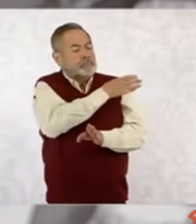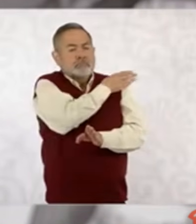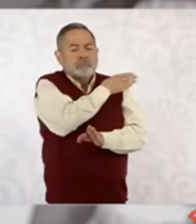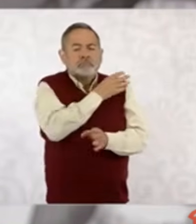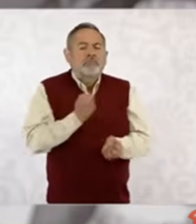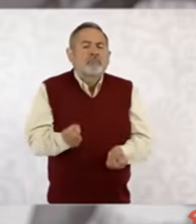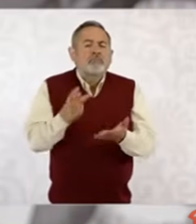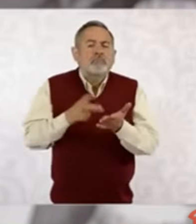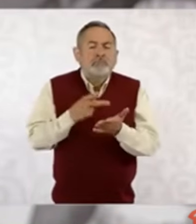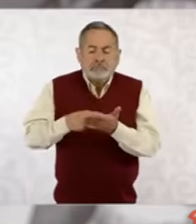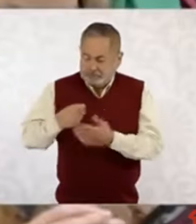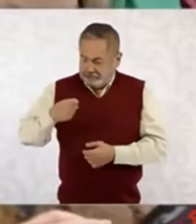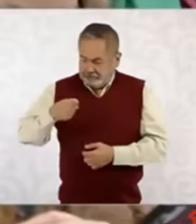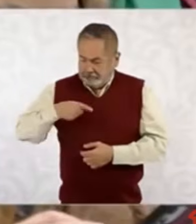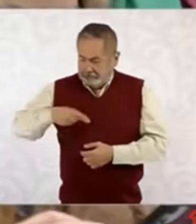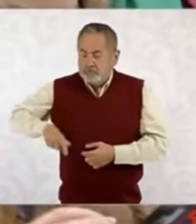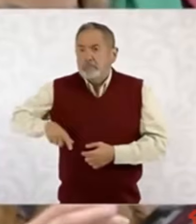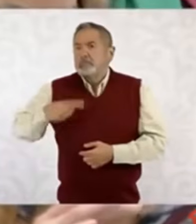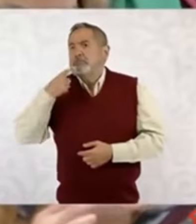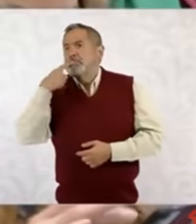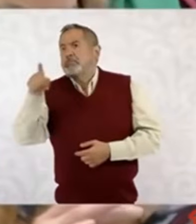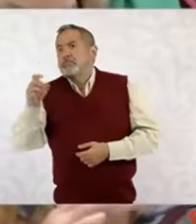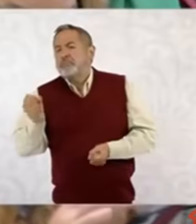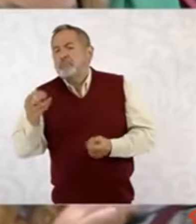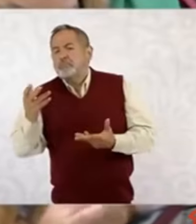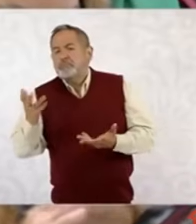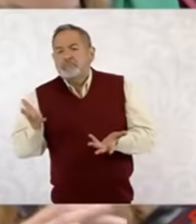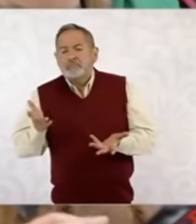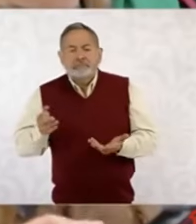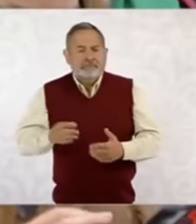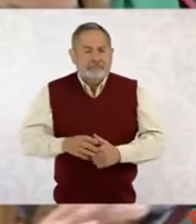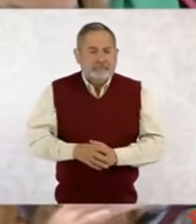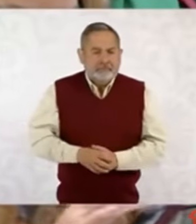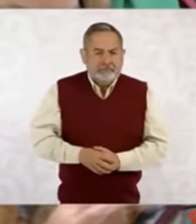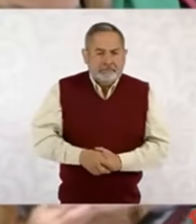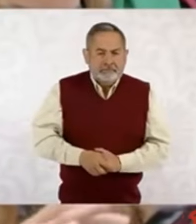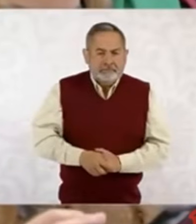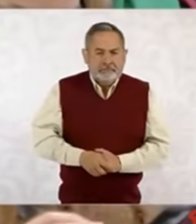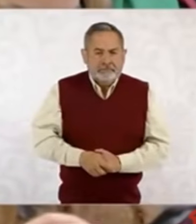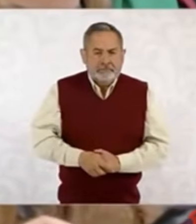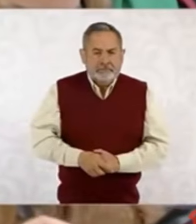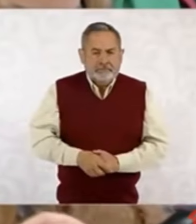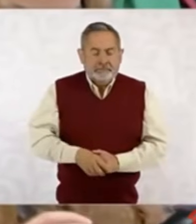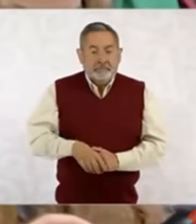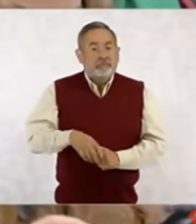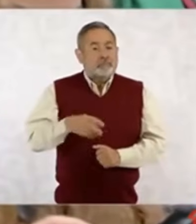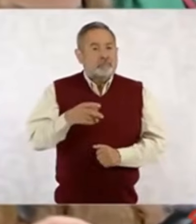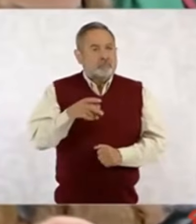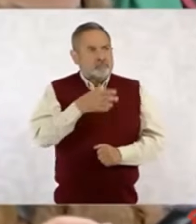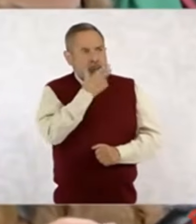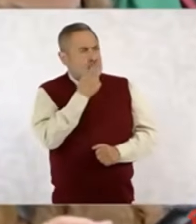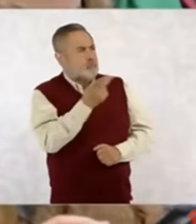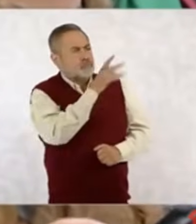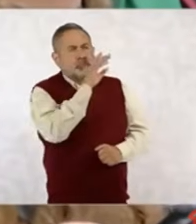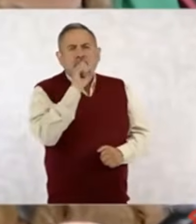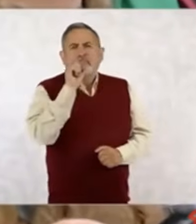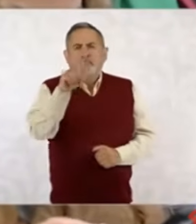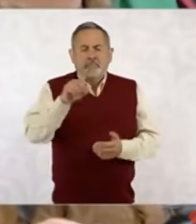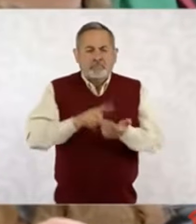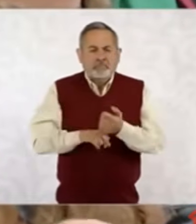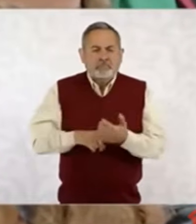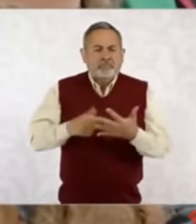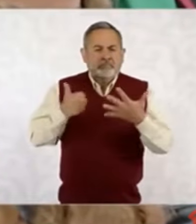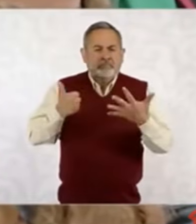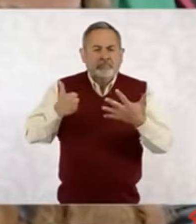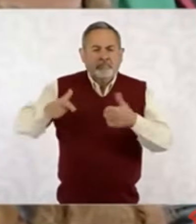República? Usted lo mencionó, fueron por lo menos 6 gobernadores del sexenio de Peña Nieto que